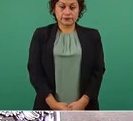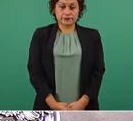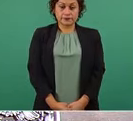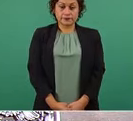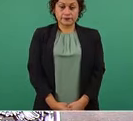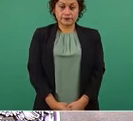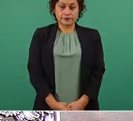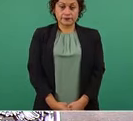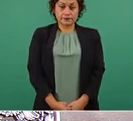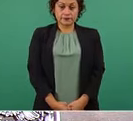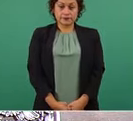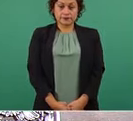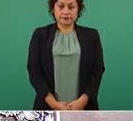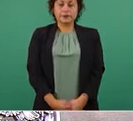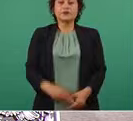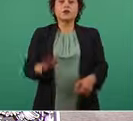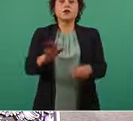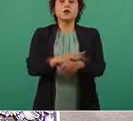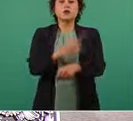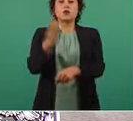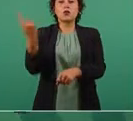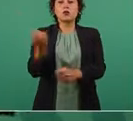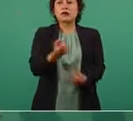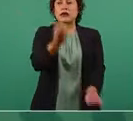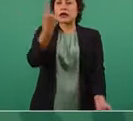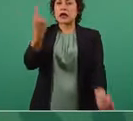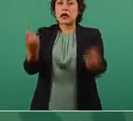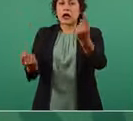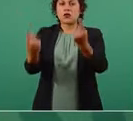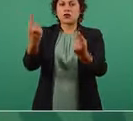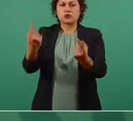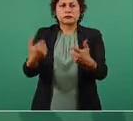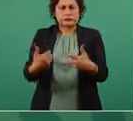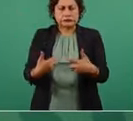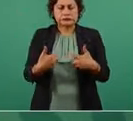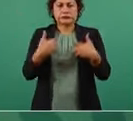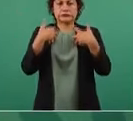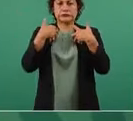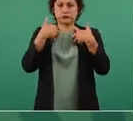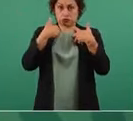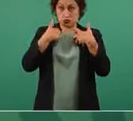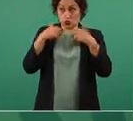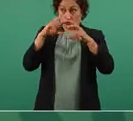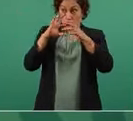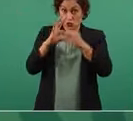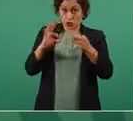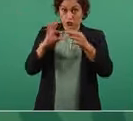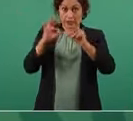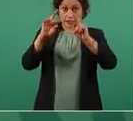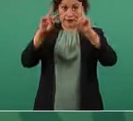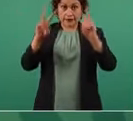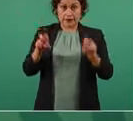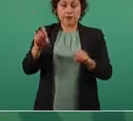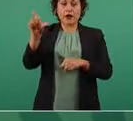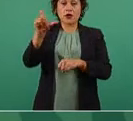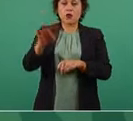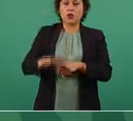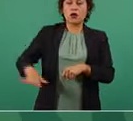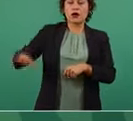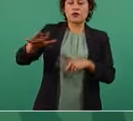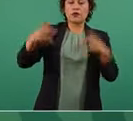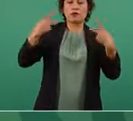Porque se molestan mucho cuando hablo de que hay un sector de la clase media